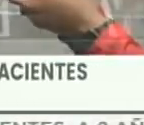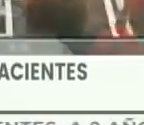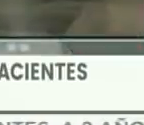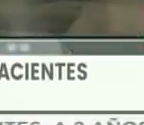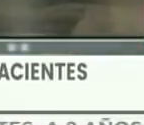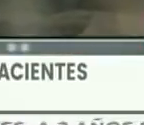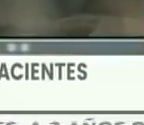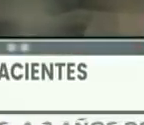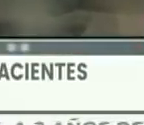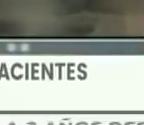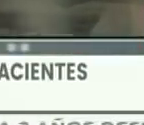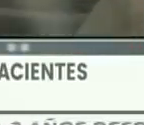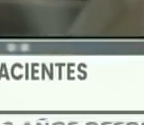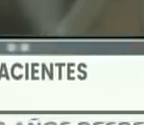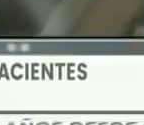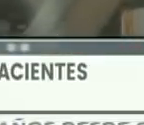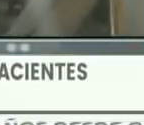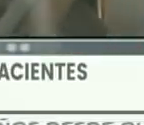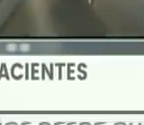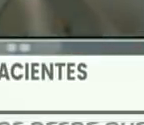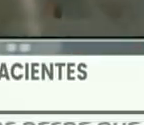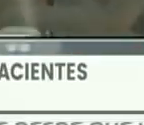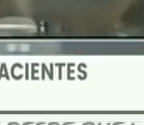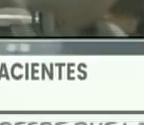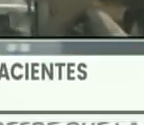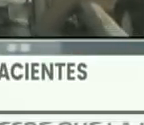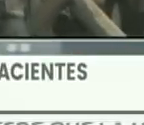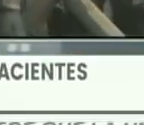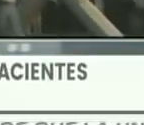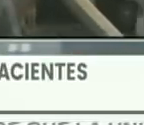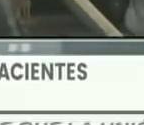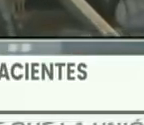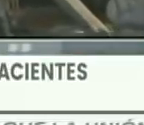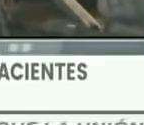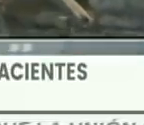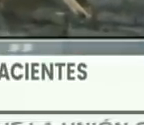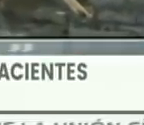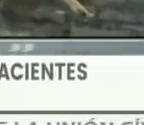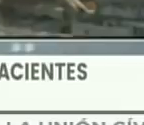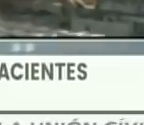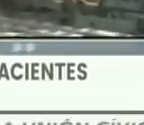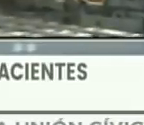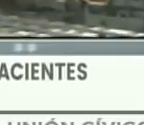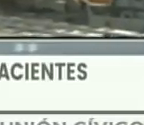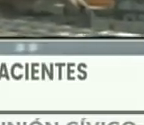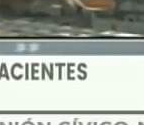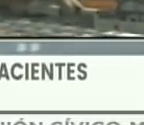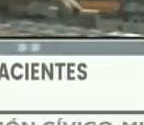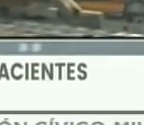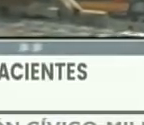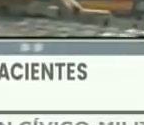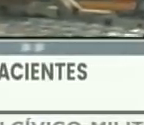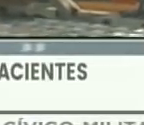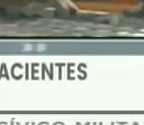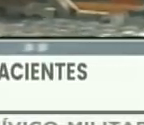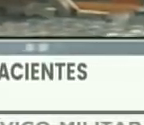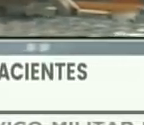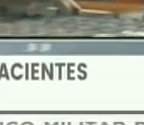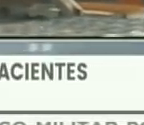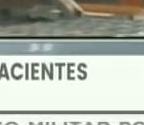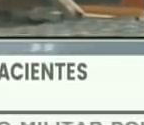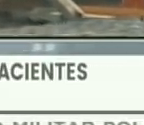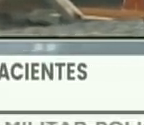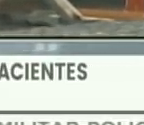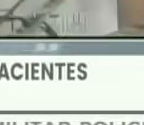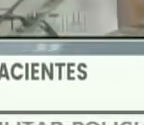sorteado, por ejemplo, gracias a la cooperación con la República Popular China, que ha sido fundamental. Si no fuera por China, por